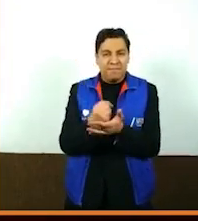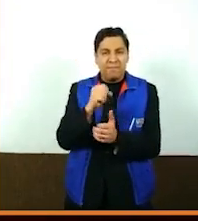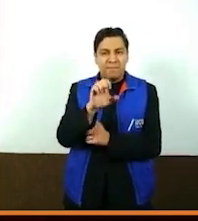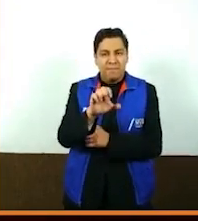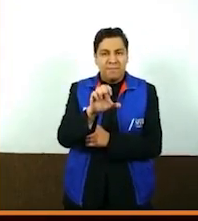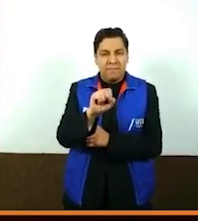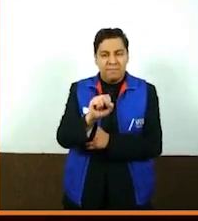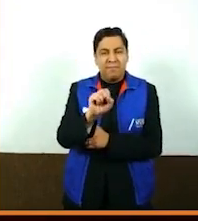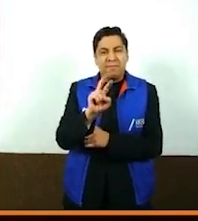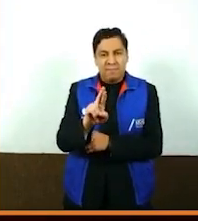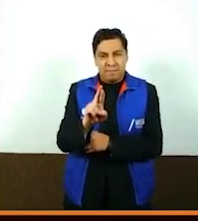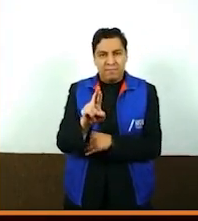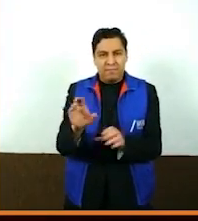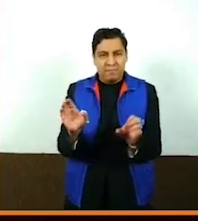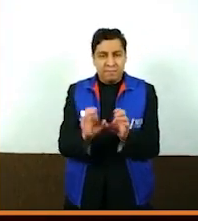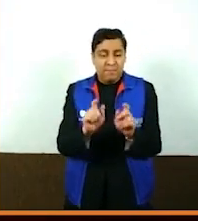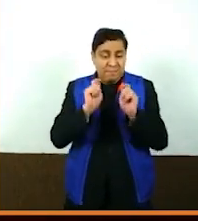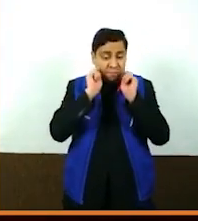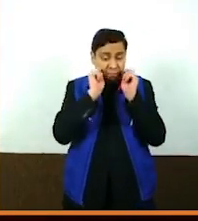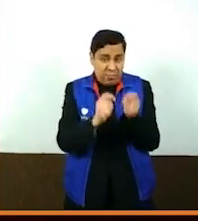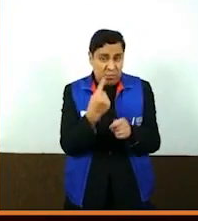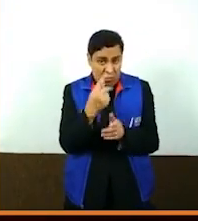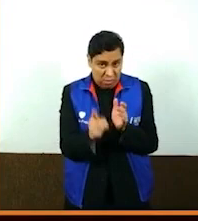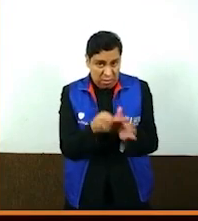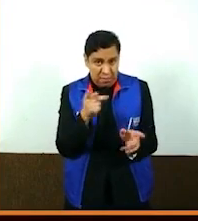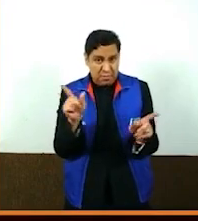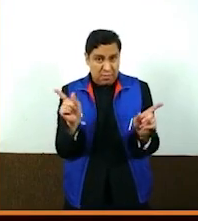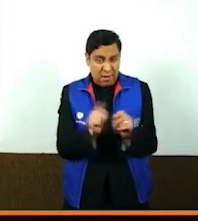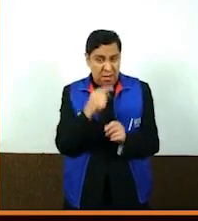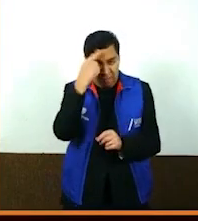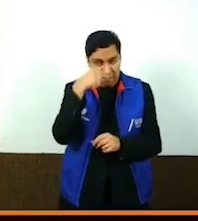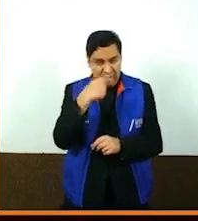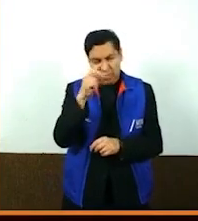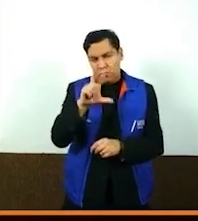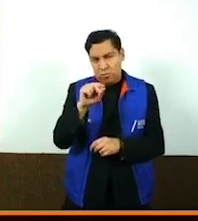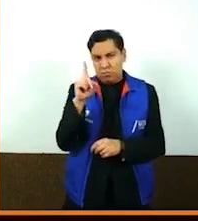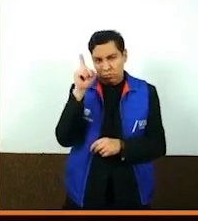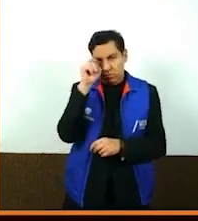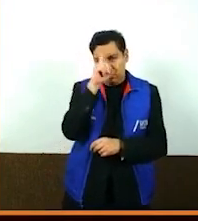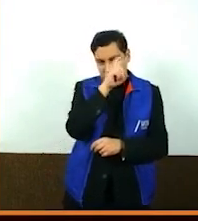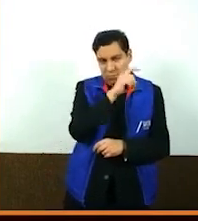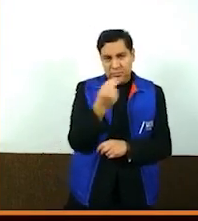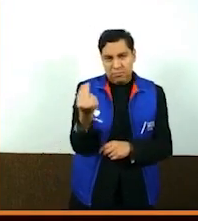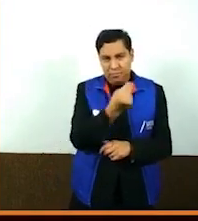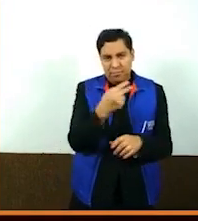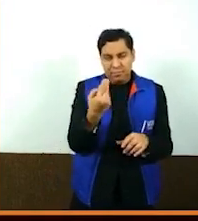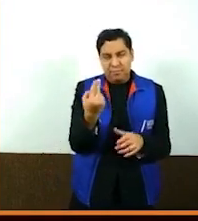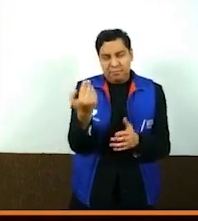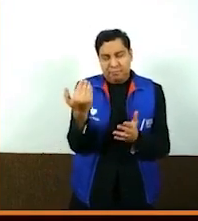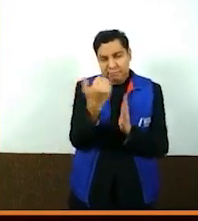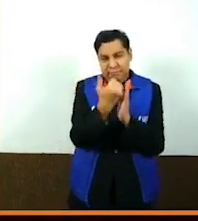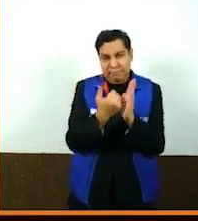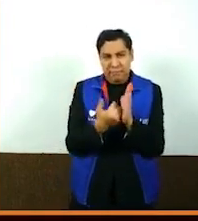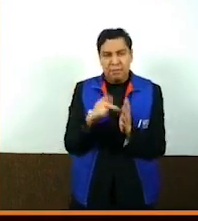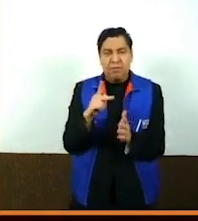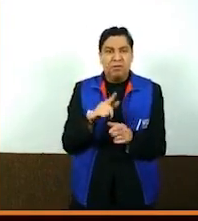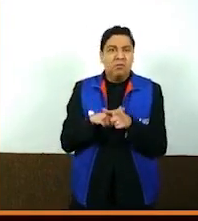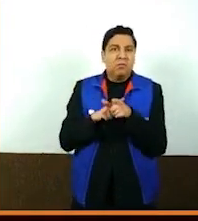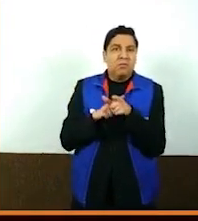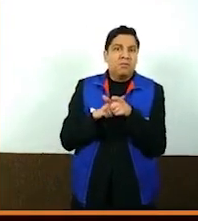recibir, yo no digo que recibirlo una vez es sencillo, de ninguna manera lo es, pero mantenerse en esto 15,